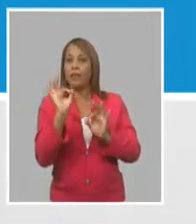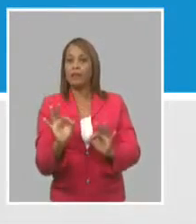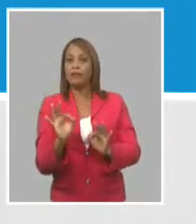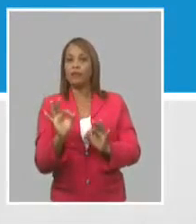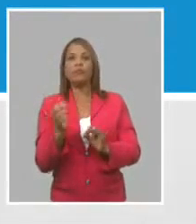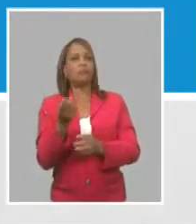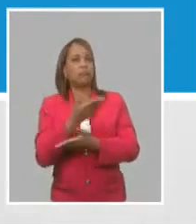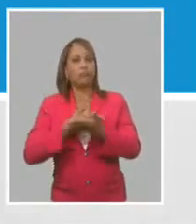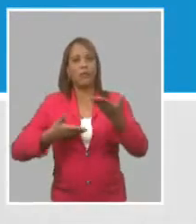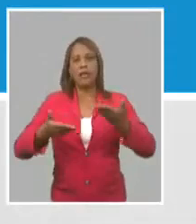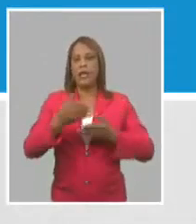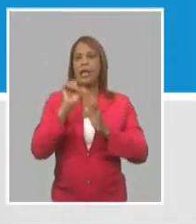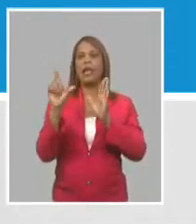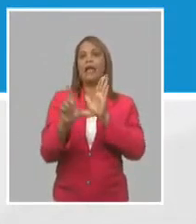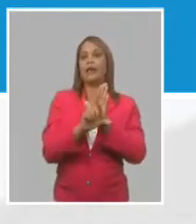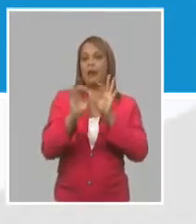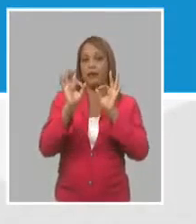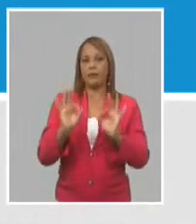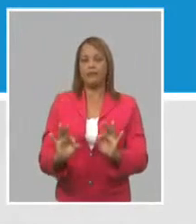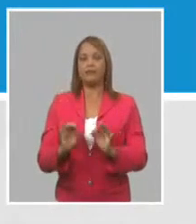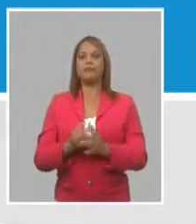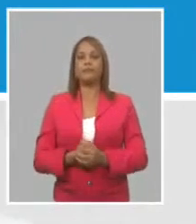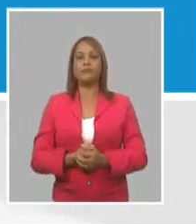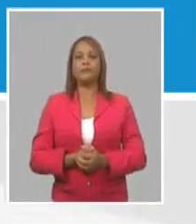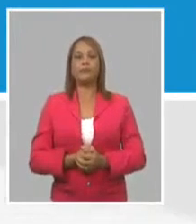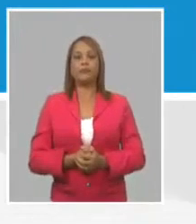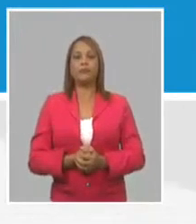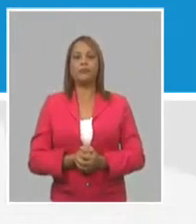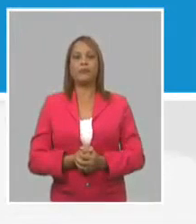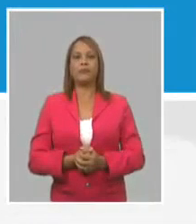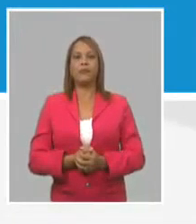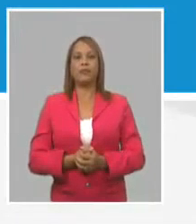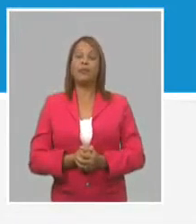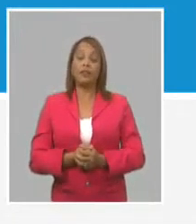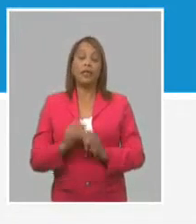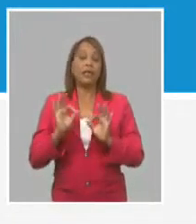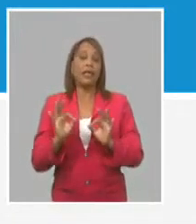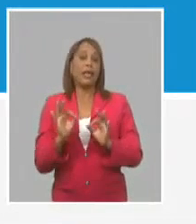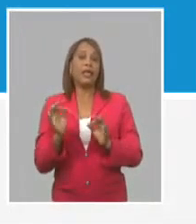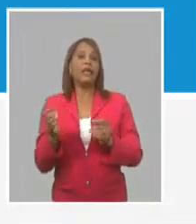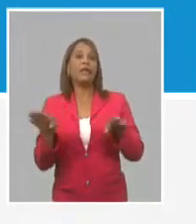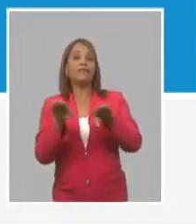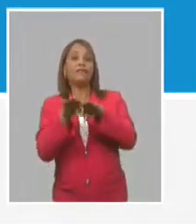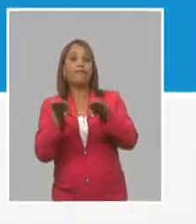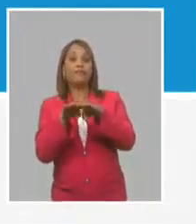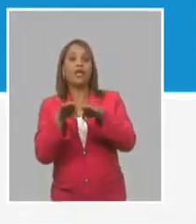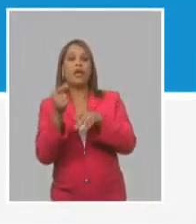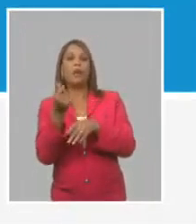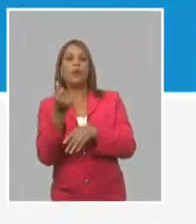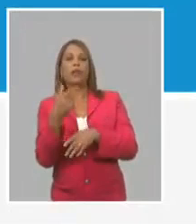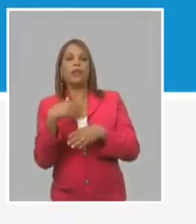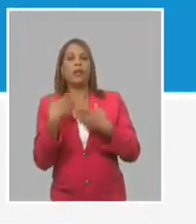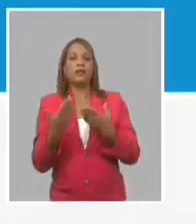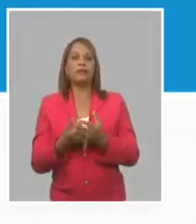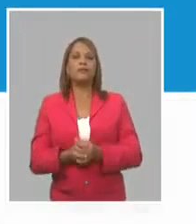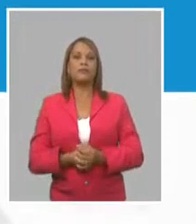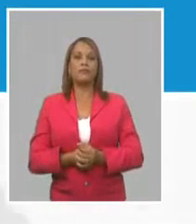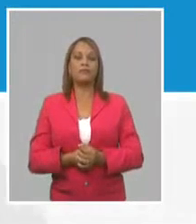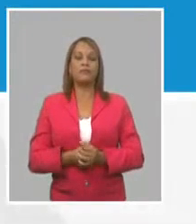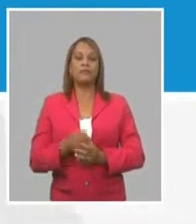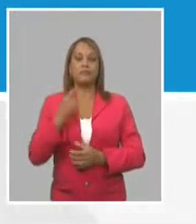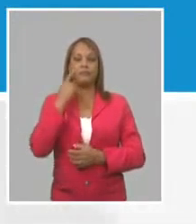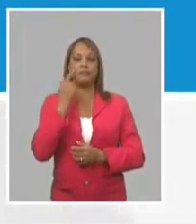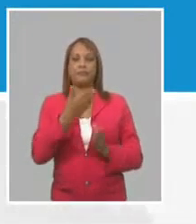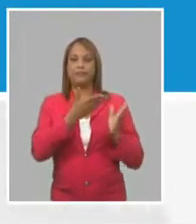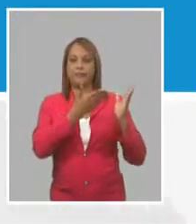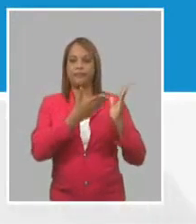son de curso legal. Y ahí viene el tema entonces de la dualidad monetaria. Adelante, por